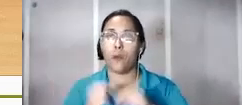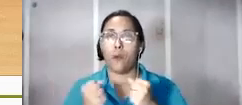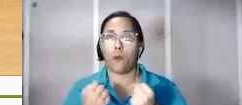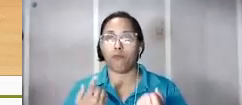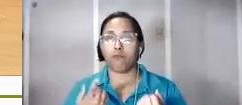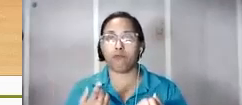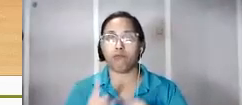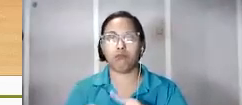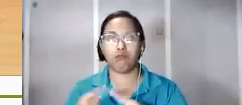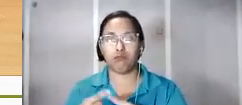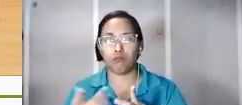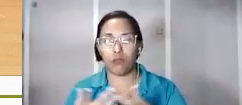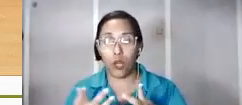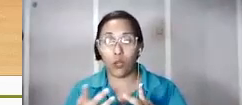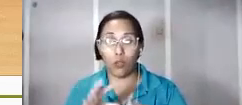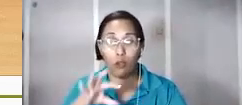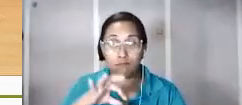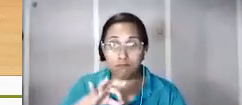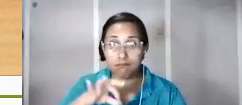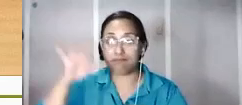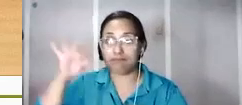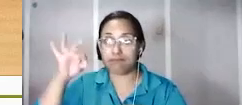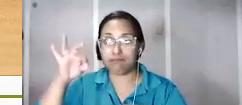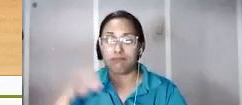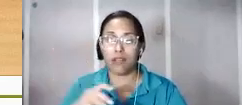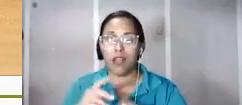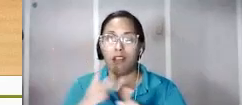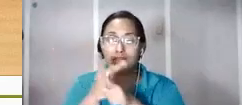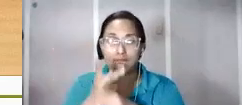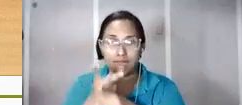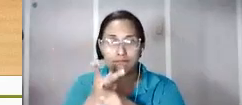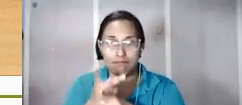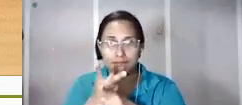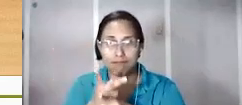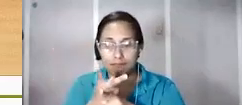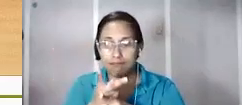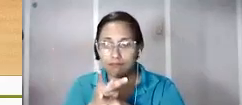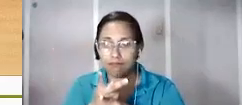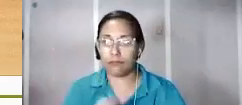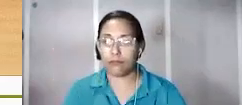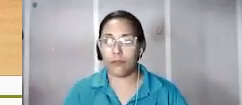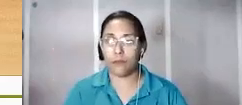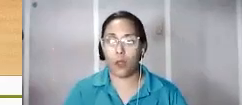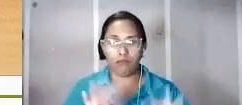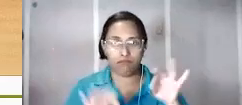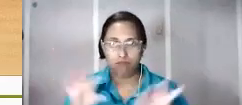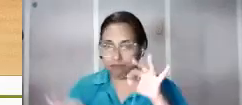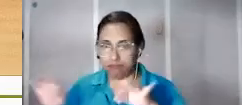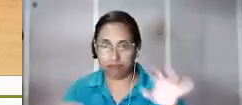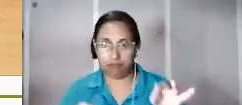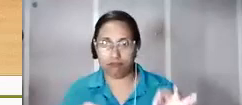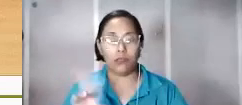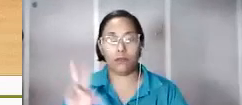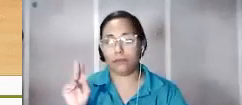fue elegido muy cuidadosamente, no fue una selección al azar,